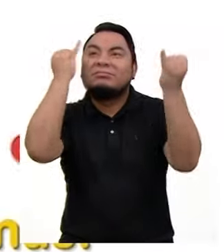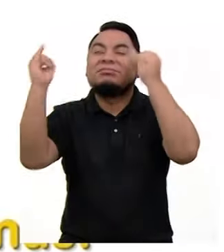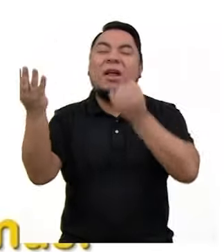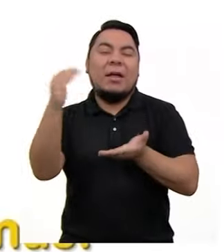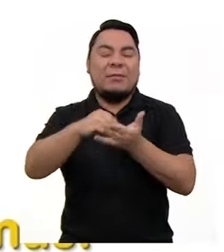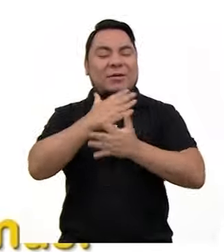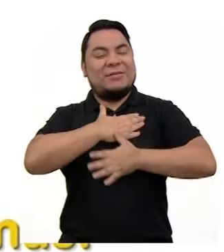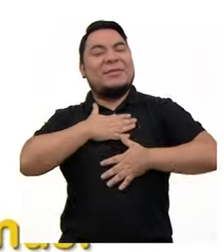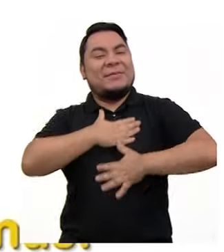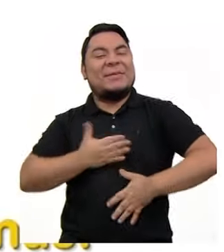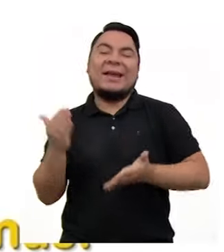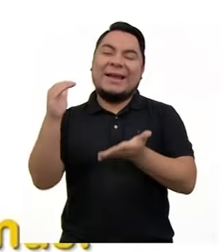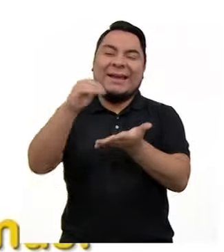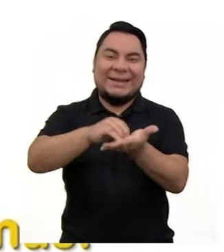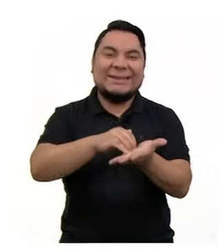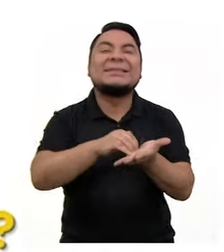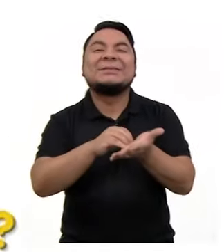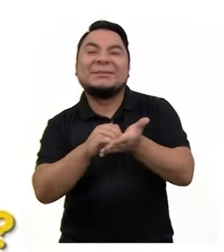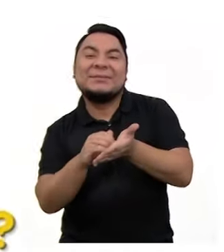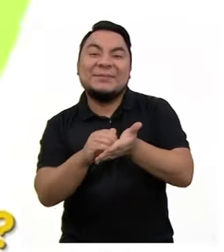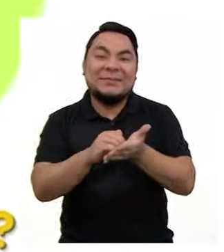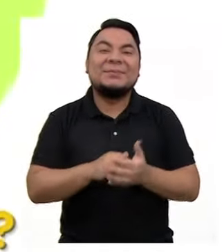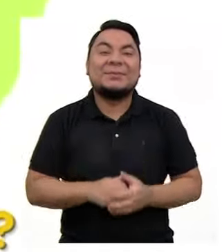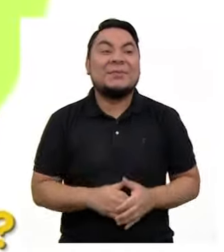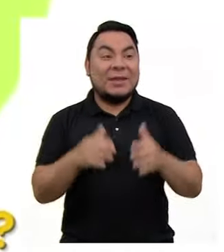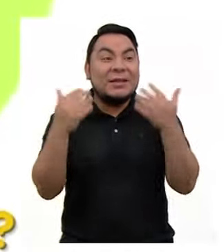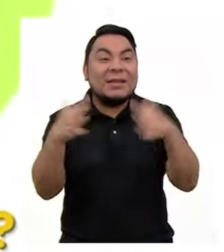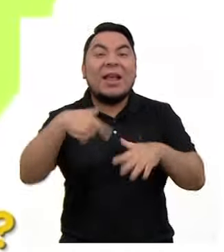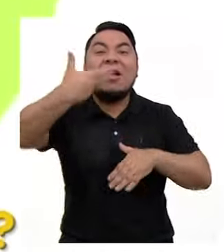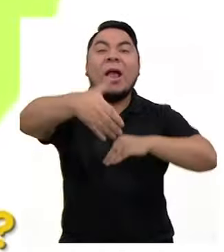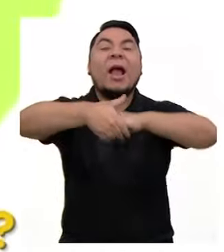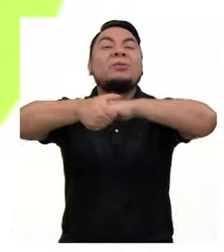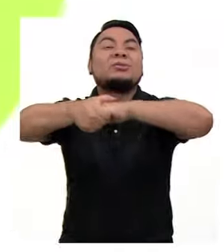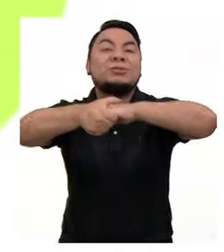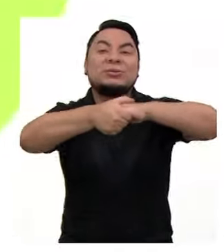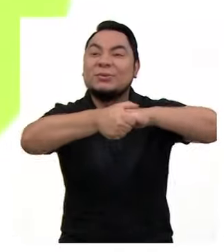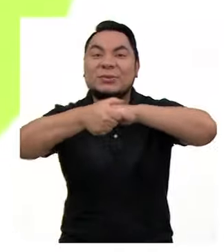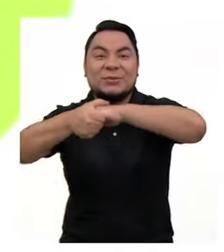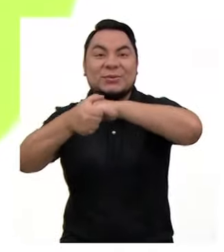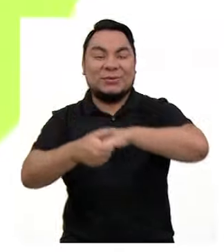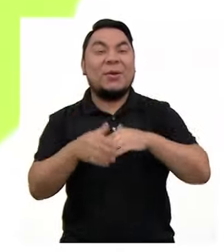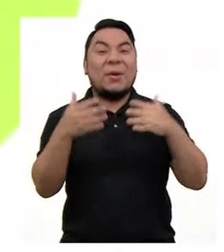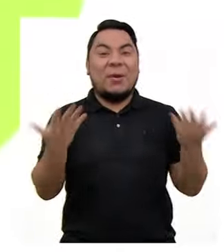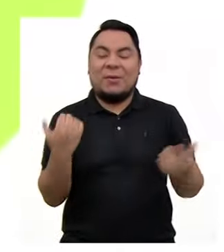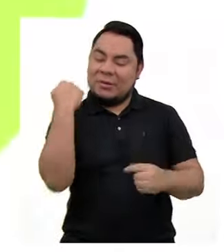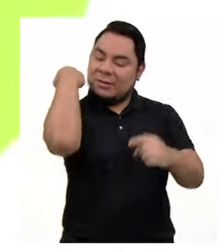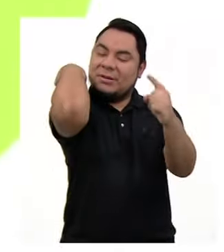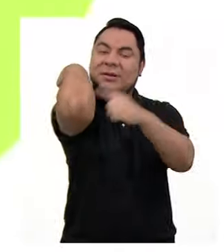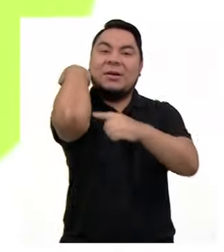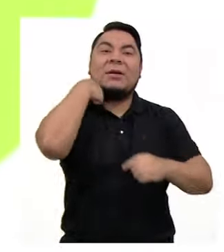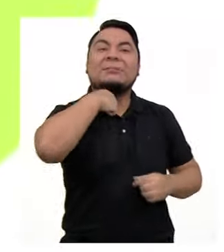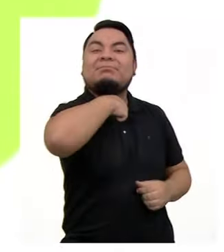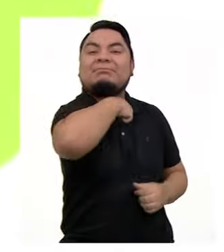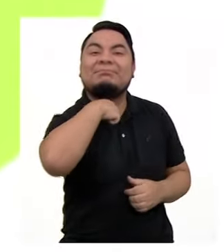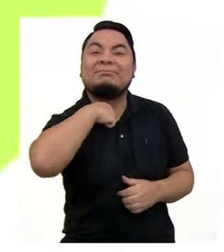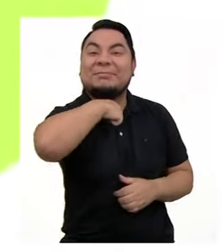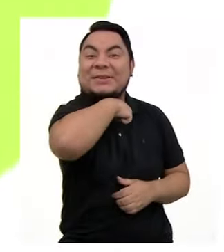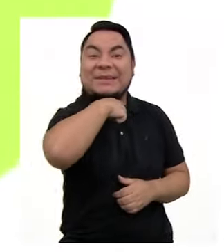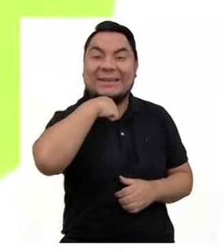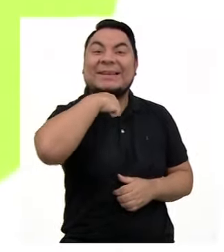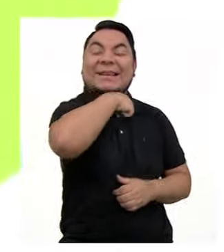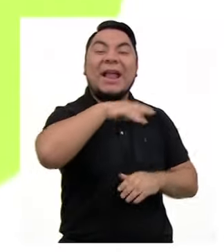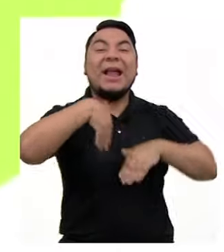mucho más. Y ahora nos saludamos, codo con codo, nos vamos